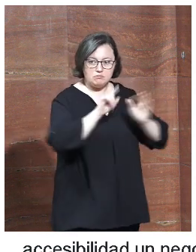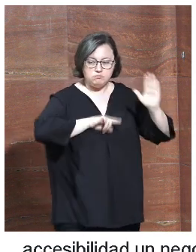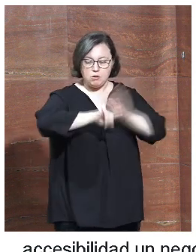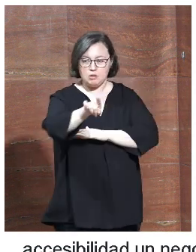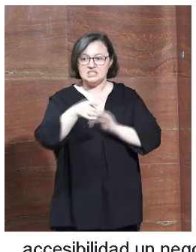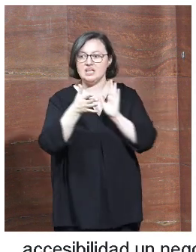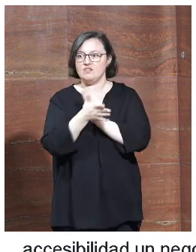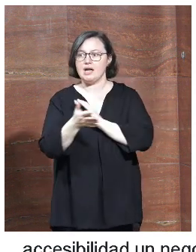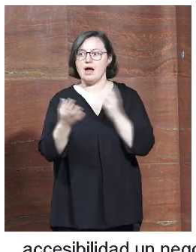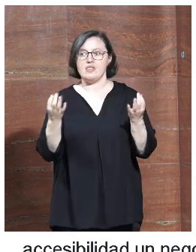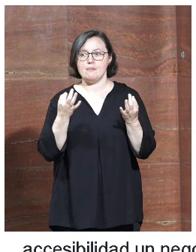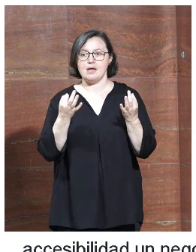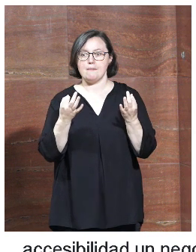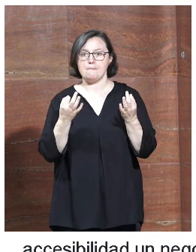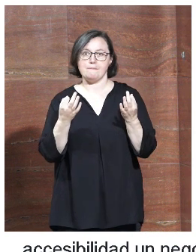establecerse,